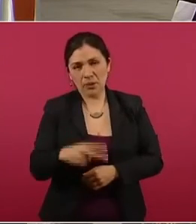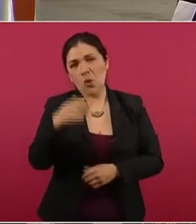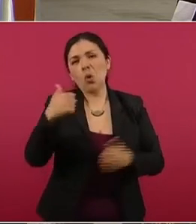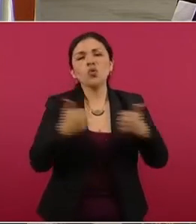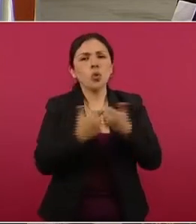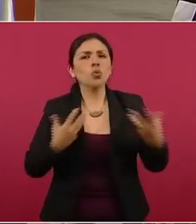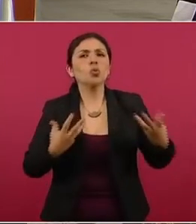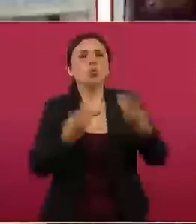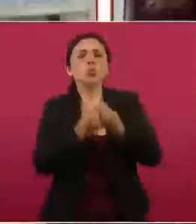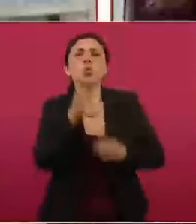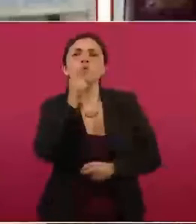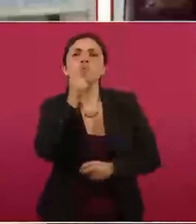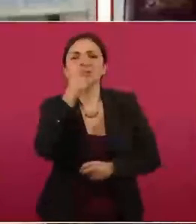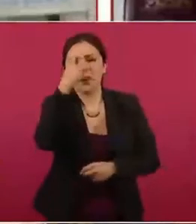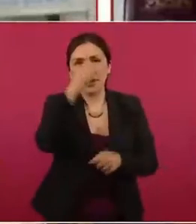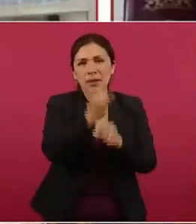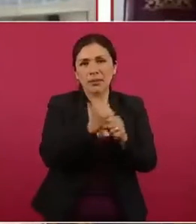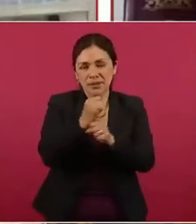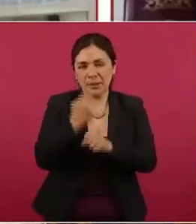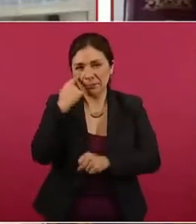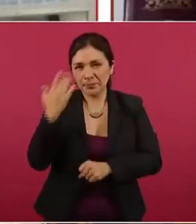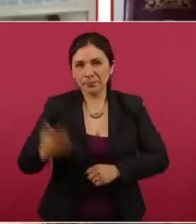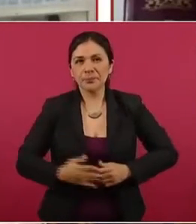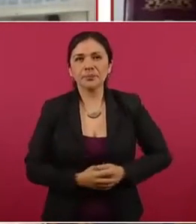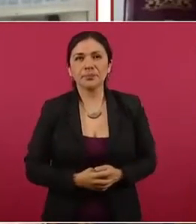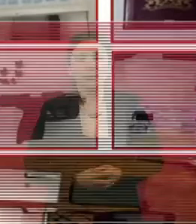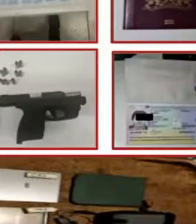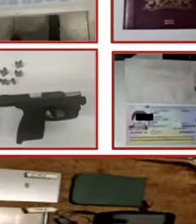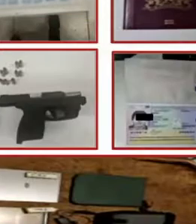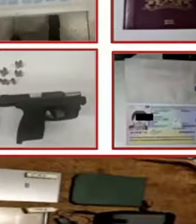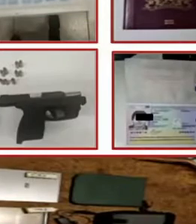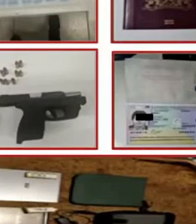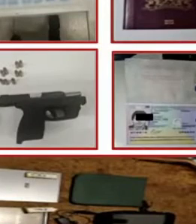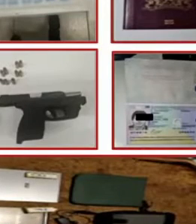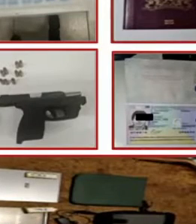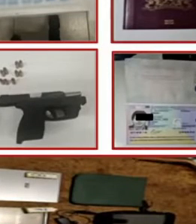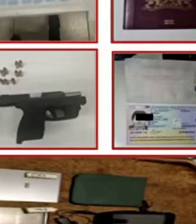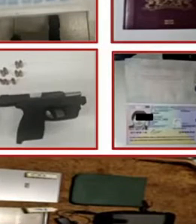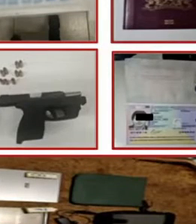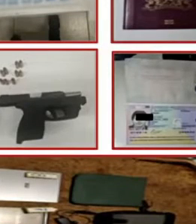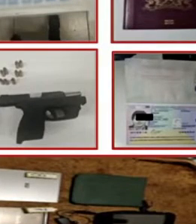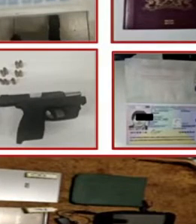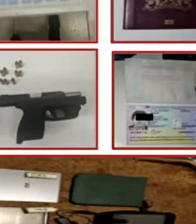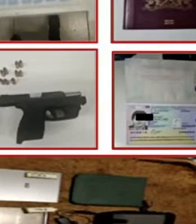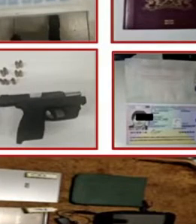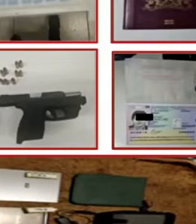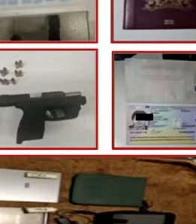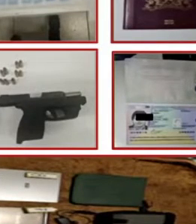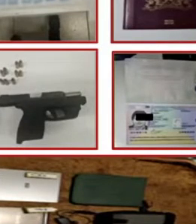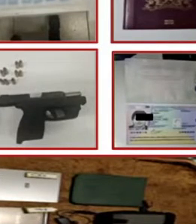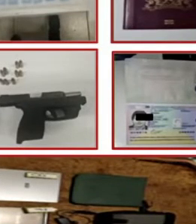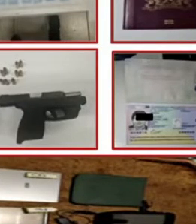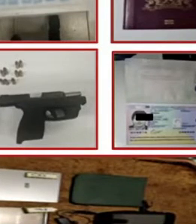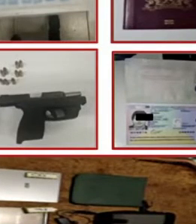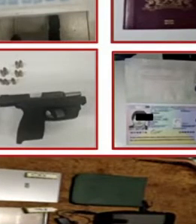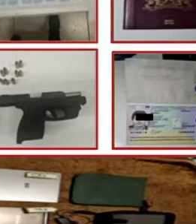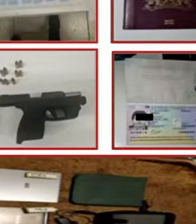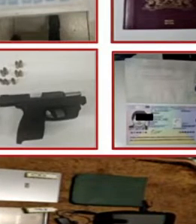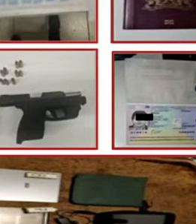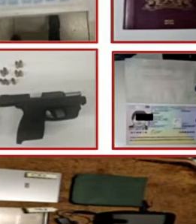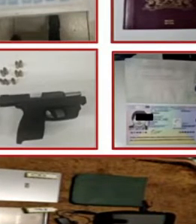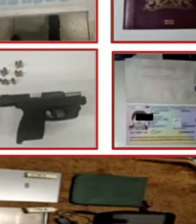trabajo coordinado con la Policía de Investigación, donde lograron detener en flagrancia a Nelson N., de